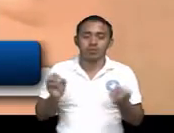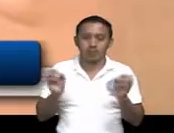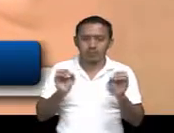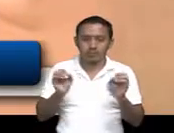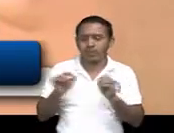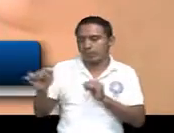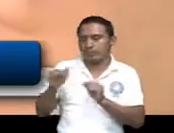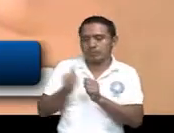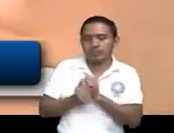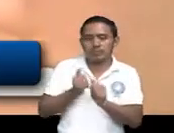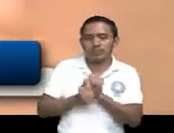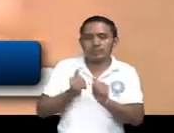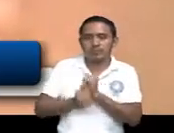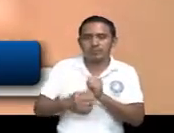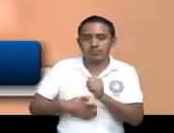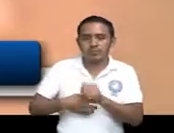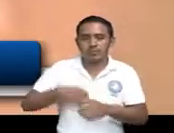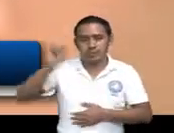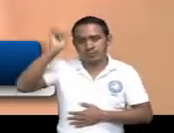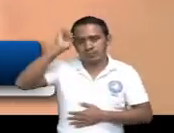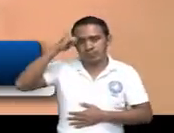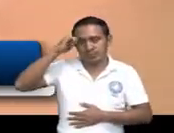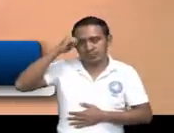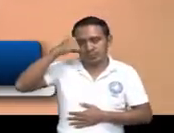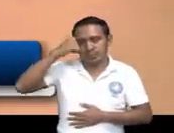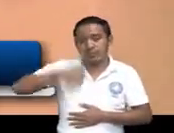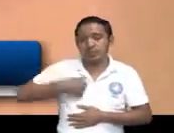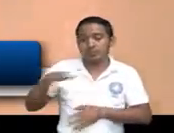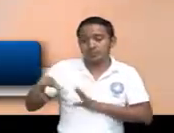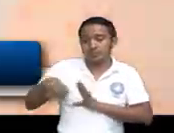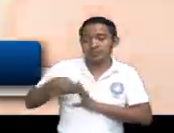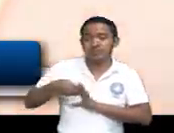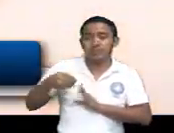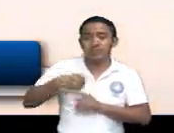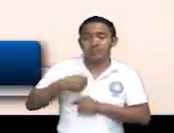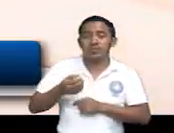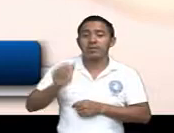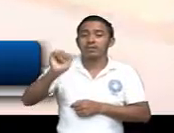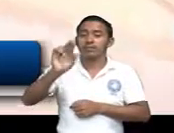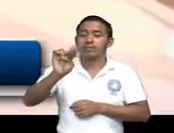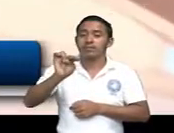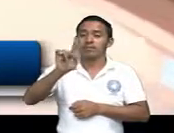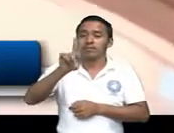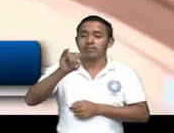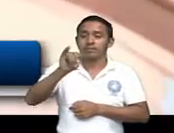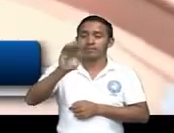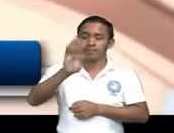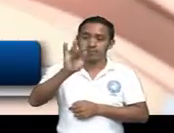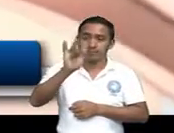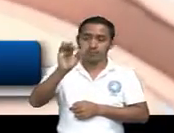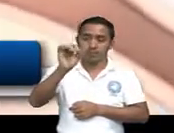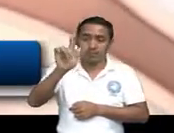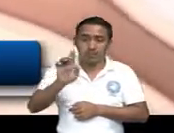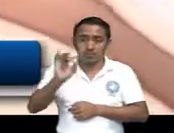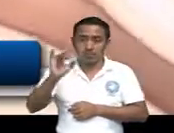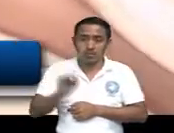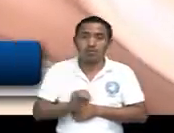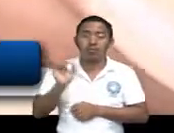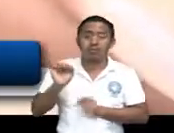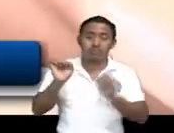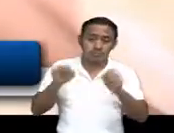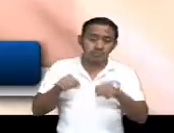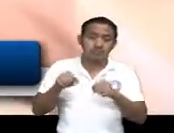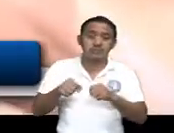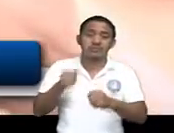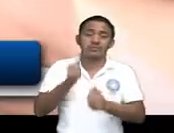por decir de algo entonces tuvo que tomar antibióticos y esos antibióticos pueden ser que sean otro tóxicos